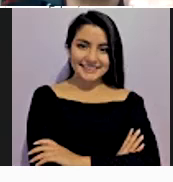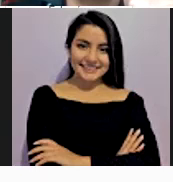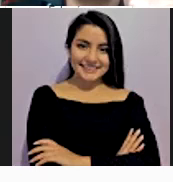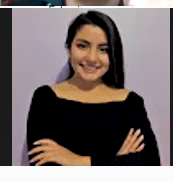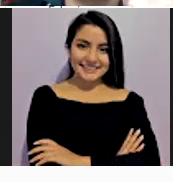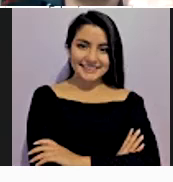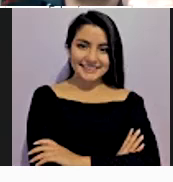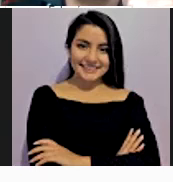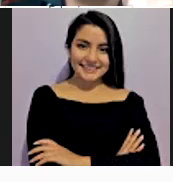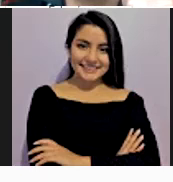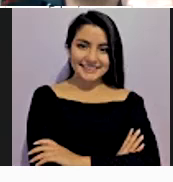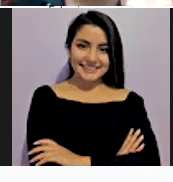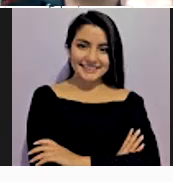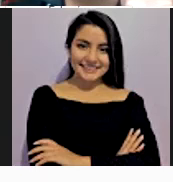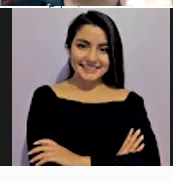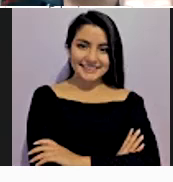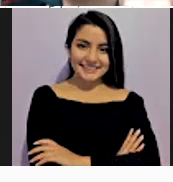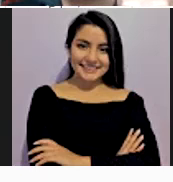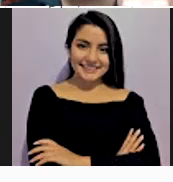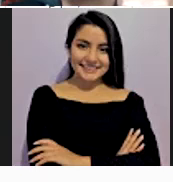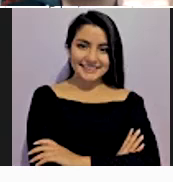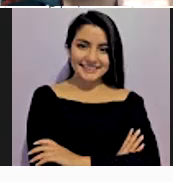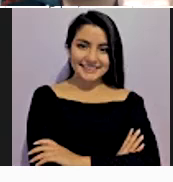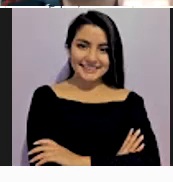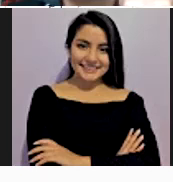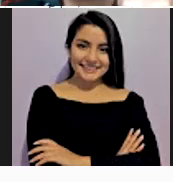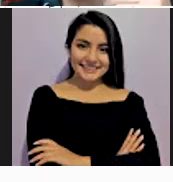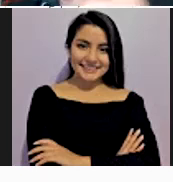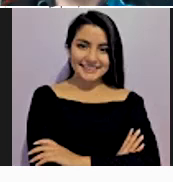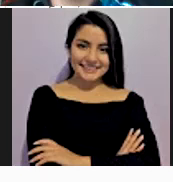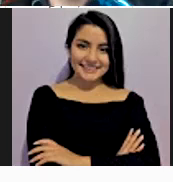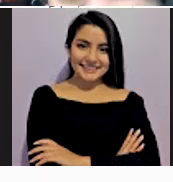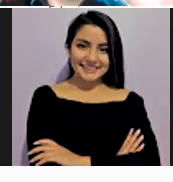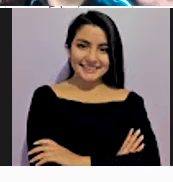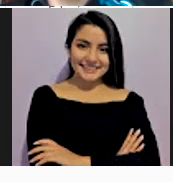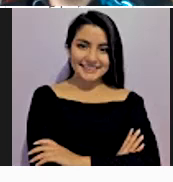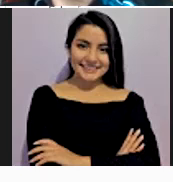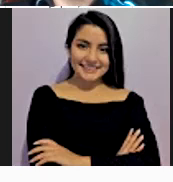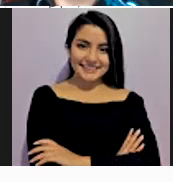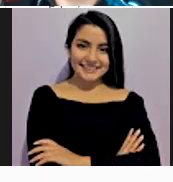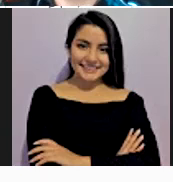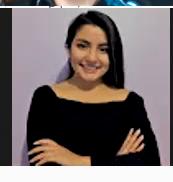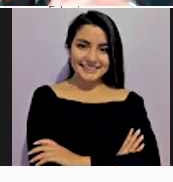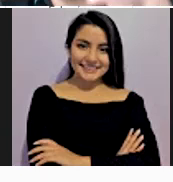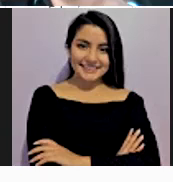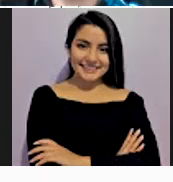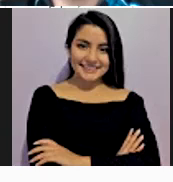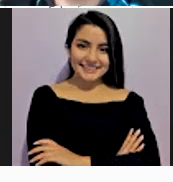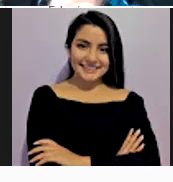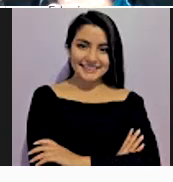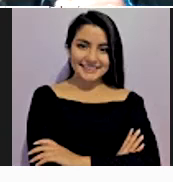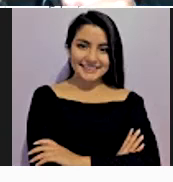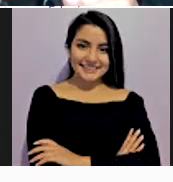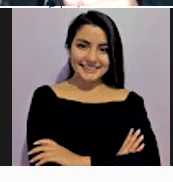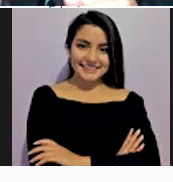estoy solicitando acá, ¿para qué? Para comenzar a hacer los estudios. Entonces, mire usted, entonces, ¿qué hago yo primerito? Tengo que hacer todo el estudio lógico, acordarme los